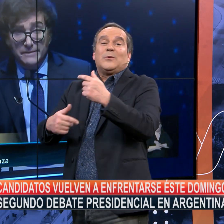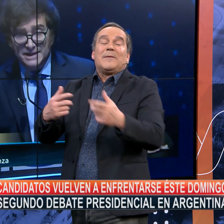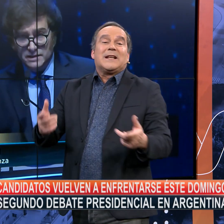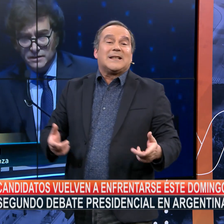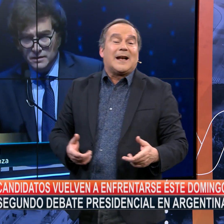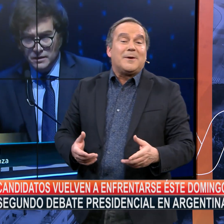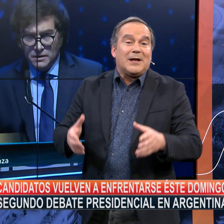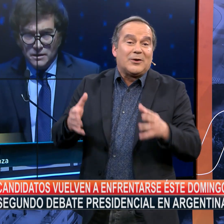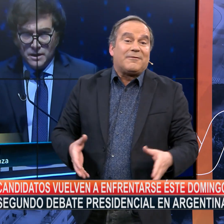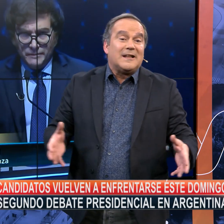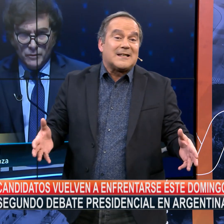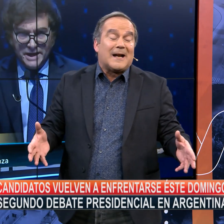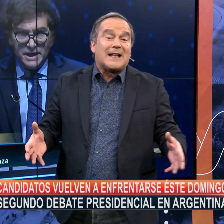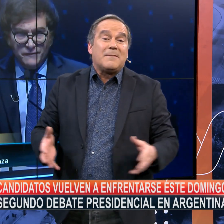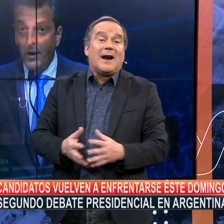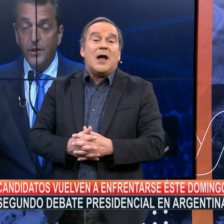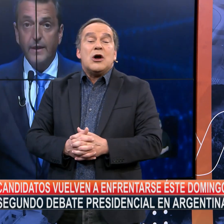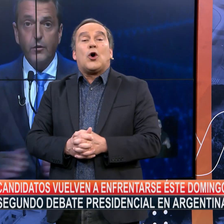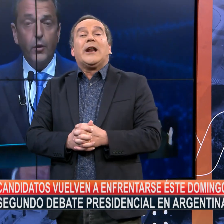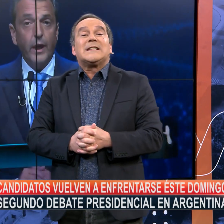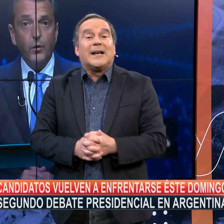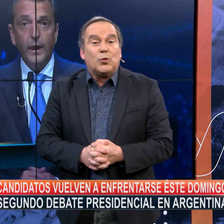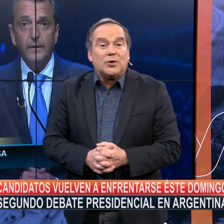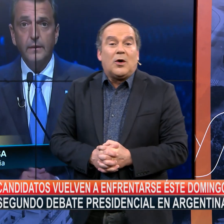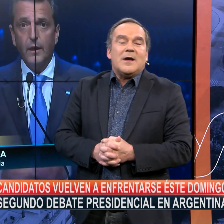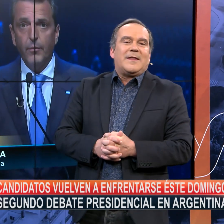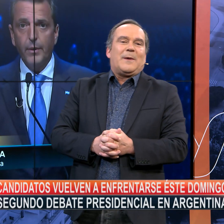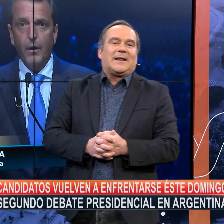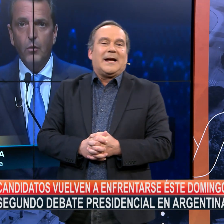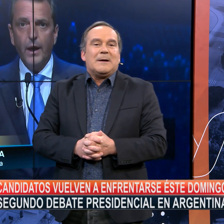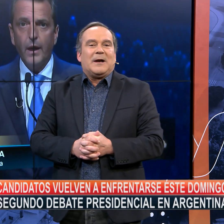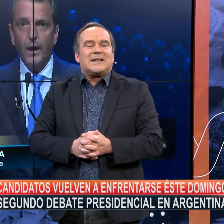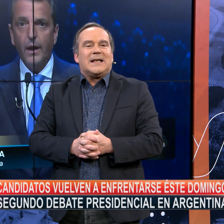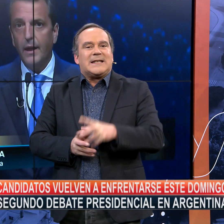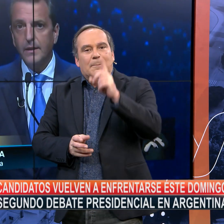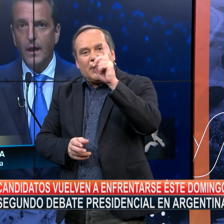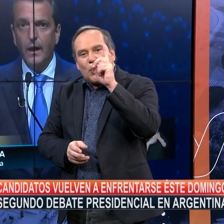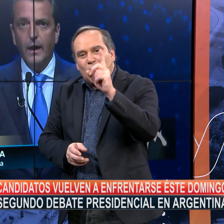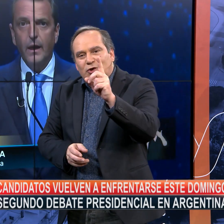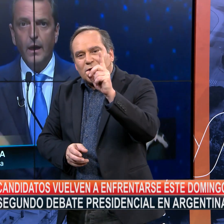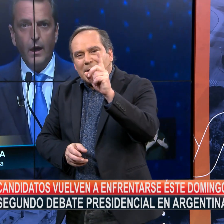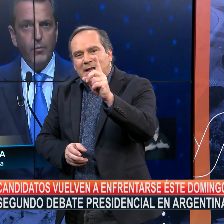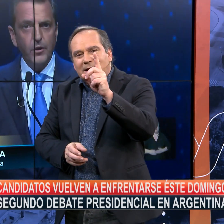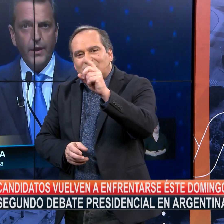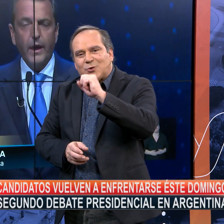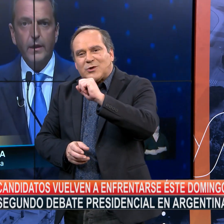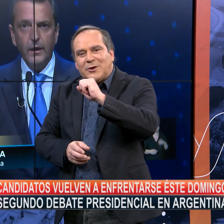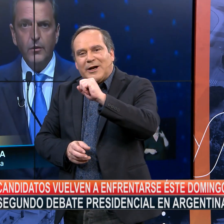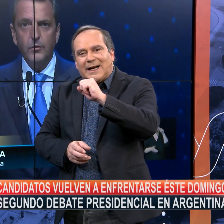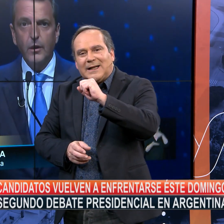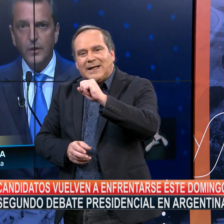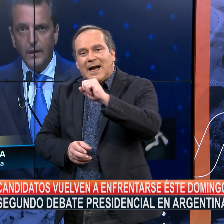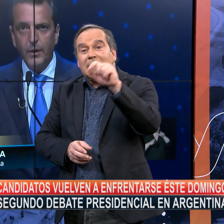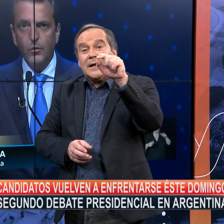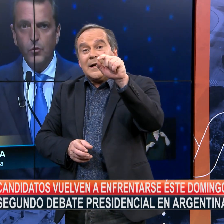que seguramente se estará viviendo este fin de semana también, con el segundo debate presidencial. Pero no solamente eso sucedió